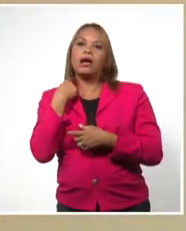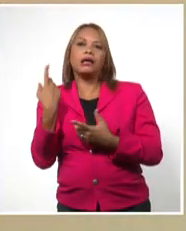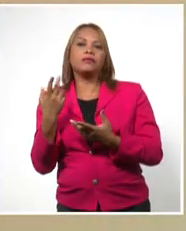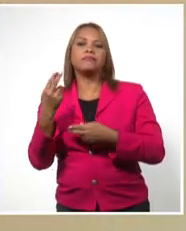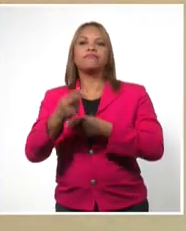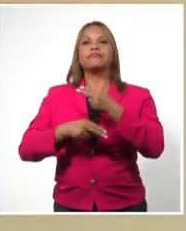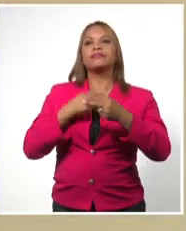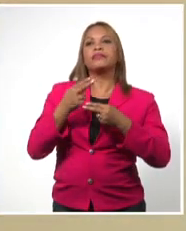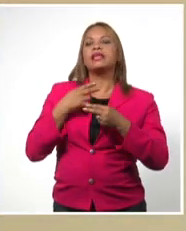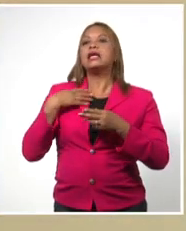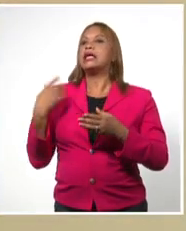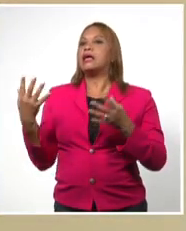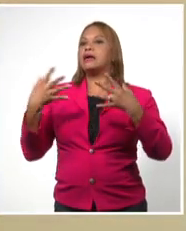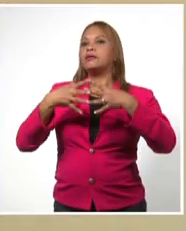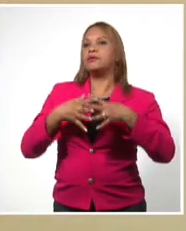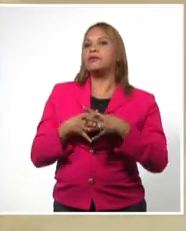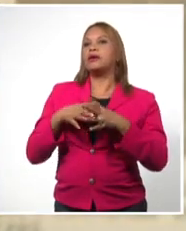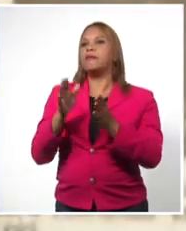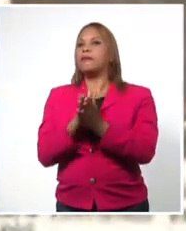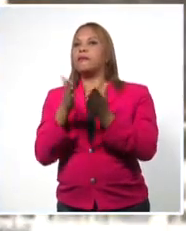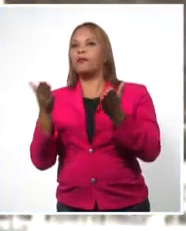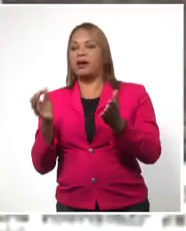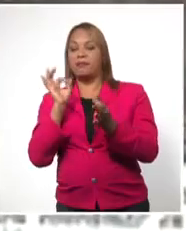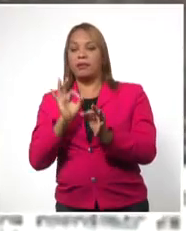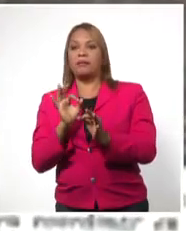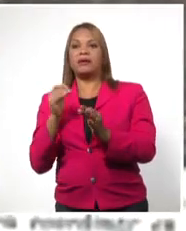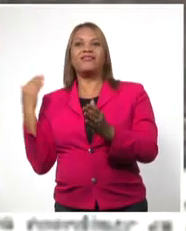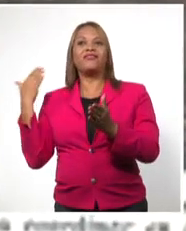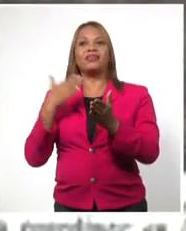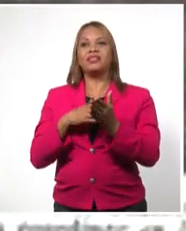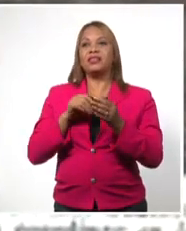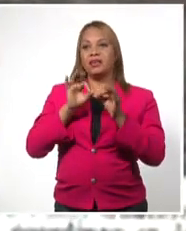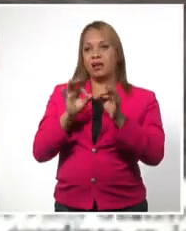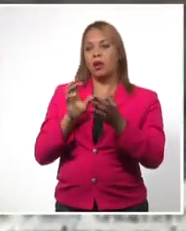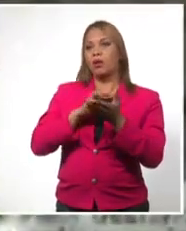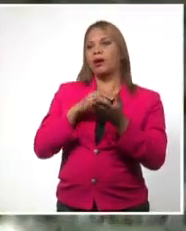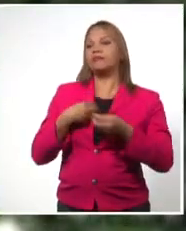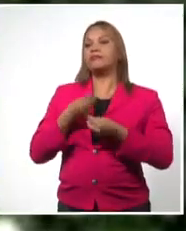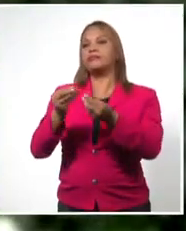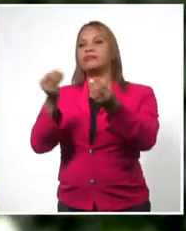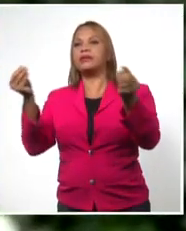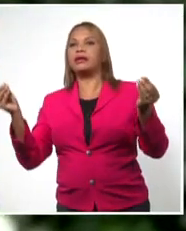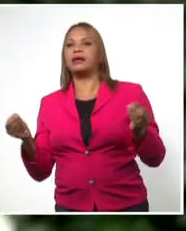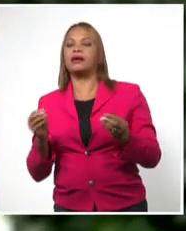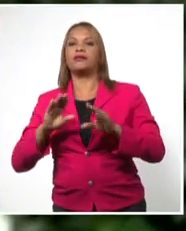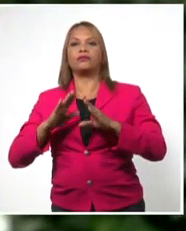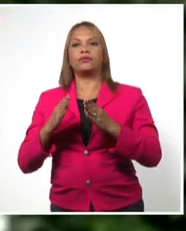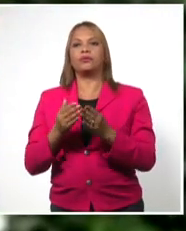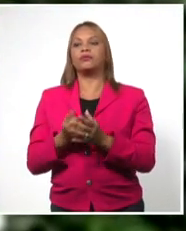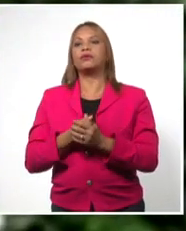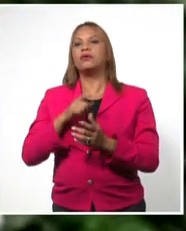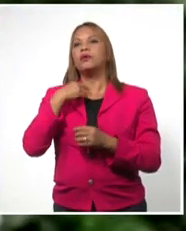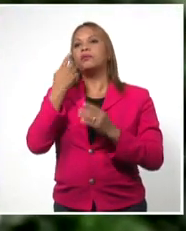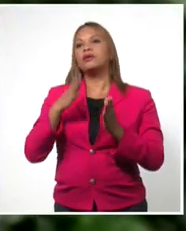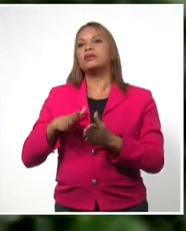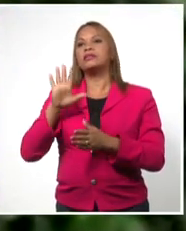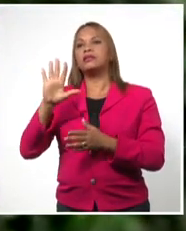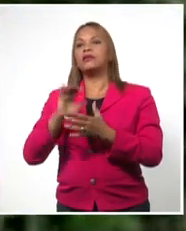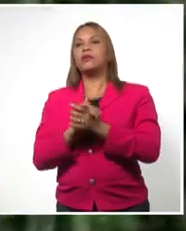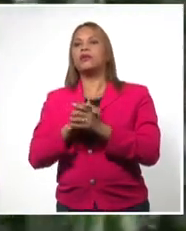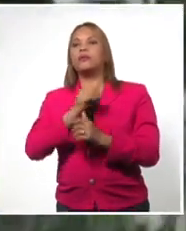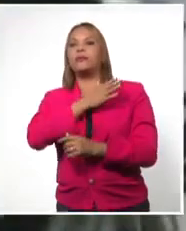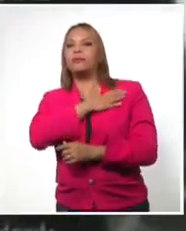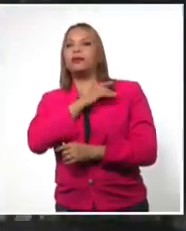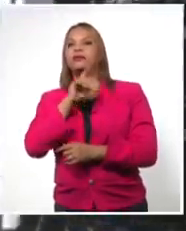colaborar en la revista Bohemia y cuentan que venía desde Mantilla a entregar sus colaboraciones. Murió el 5 de marzo de 1933